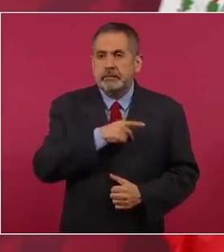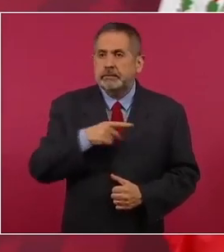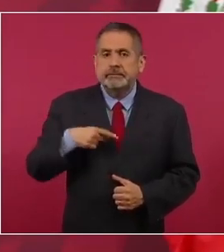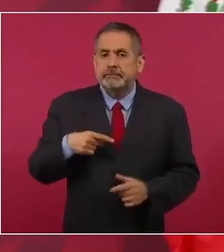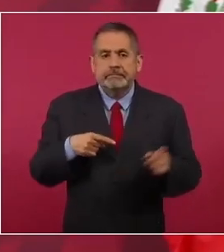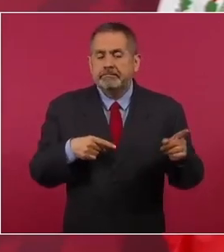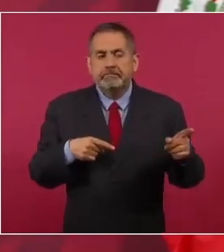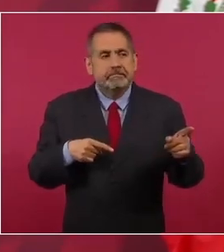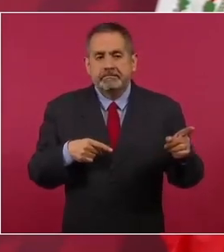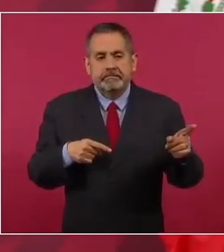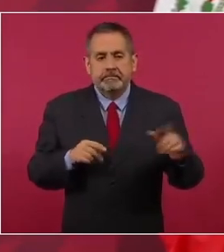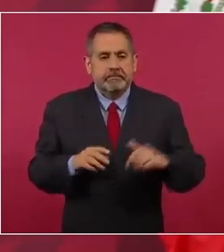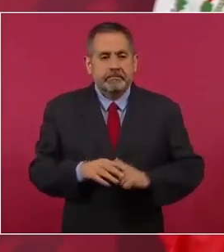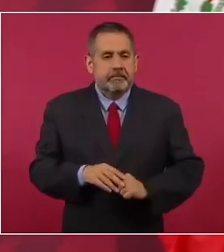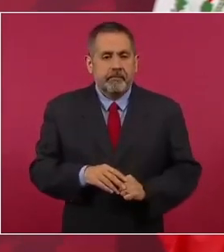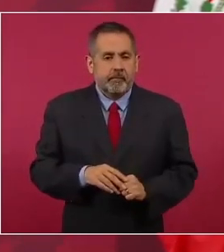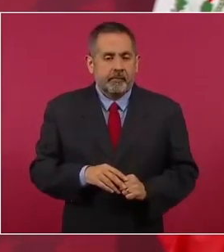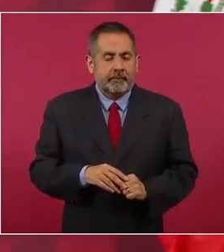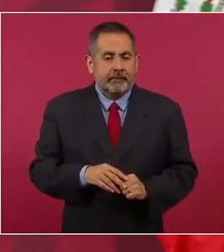a